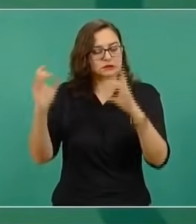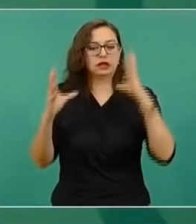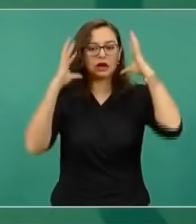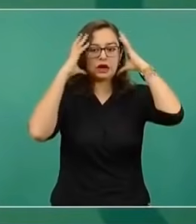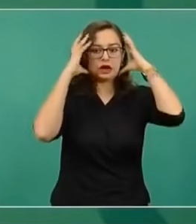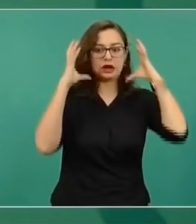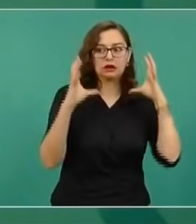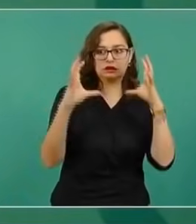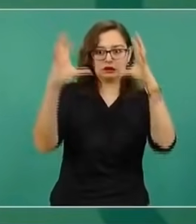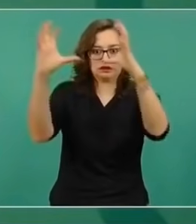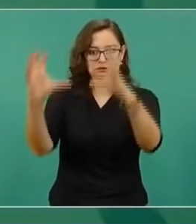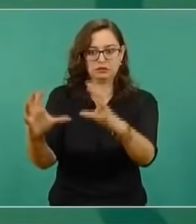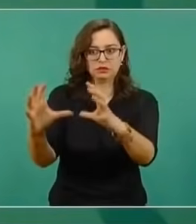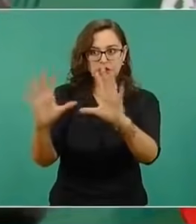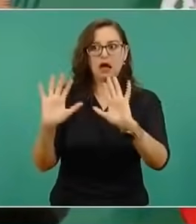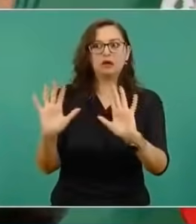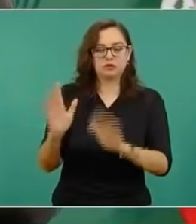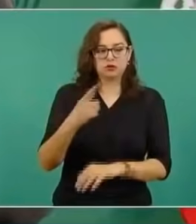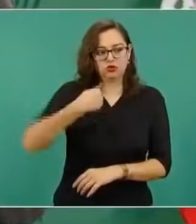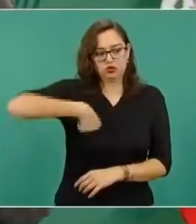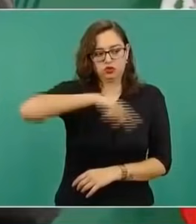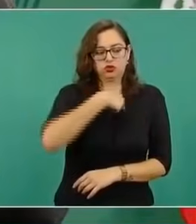porque es un cruce.